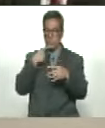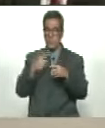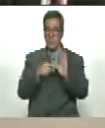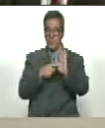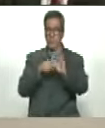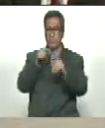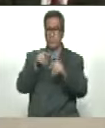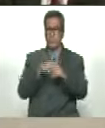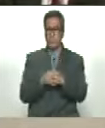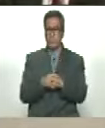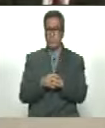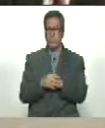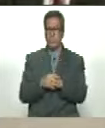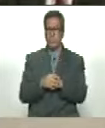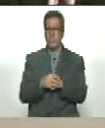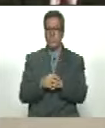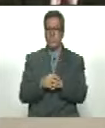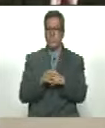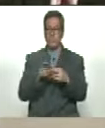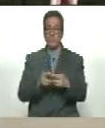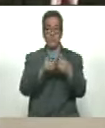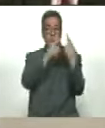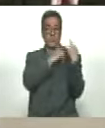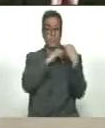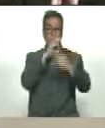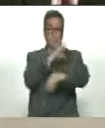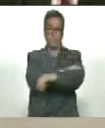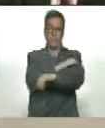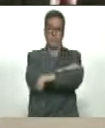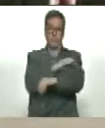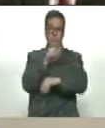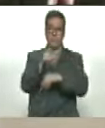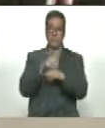exponer el representante de la oposición,